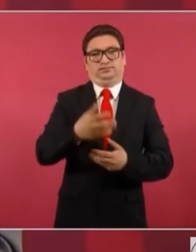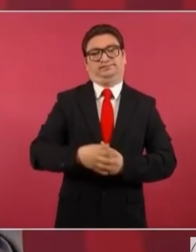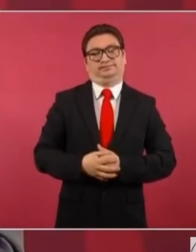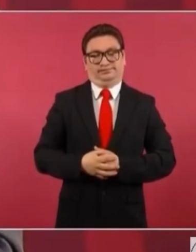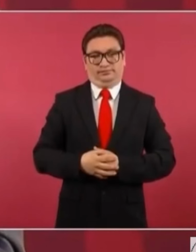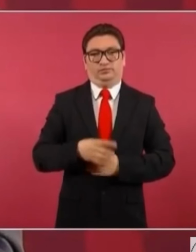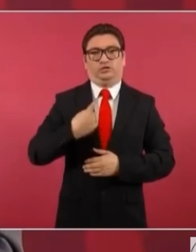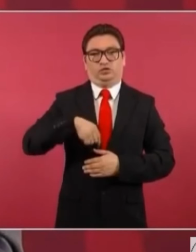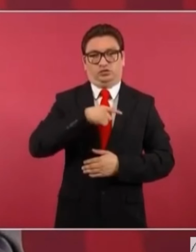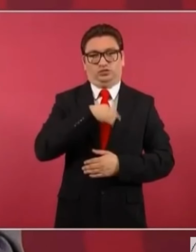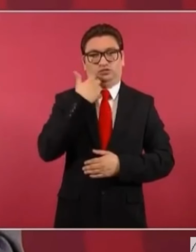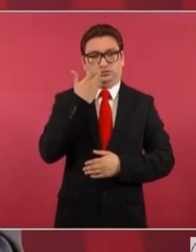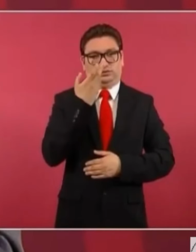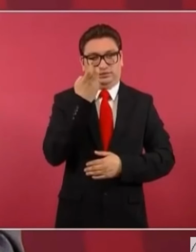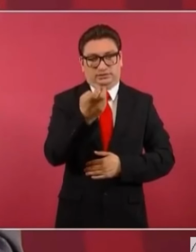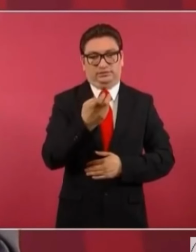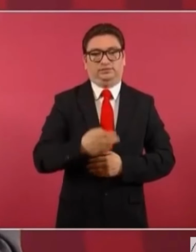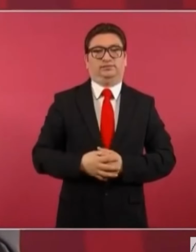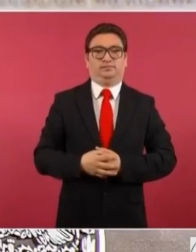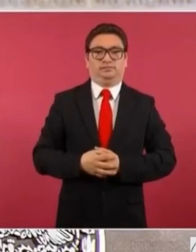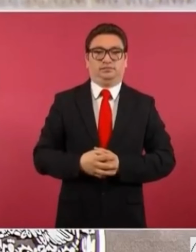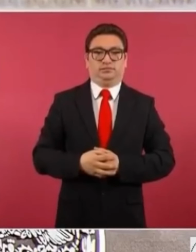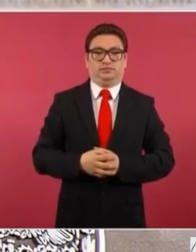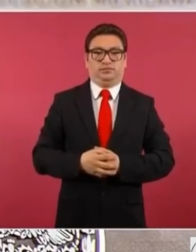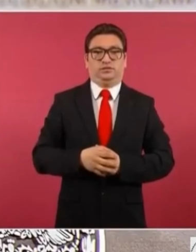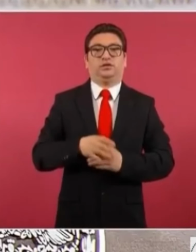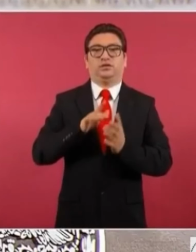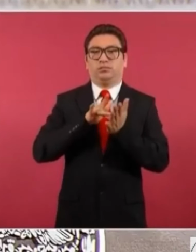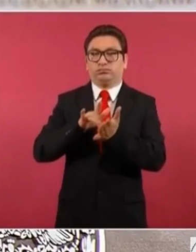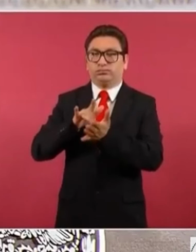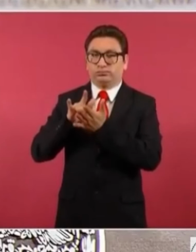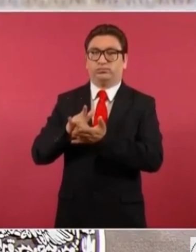estamos demandando, y que haya inversión,